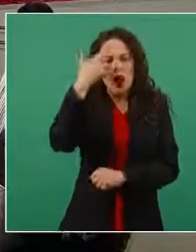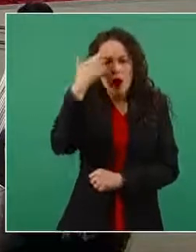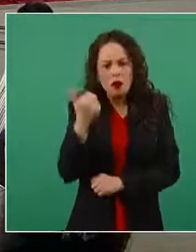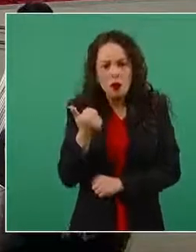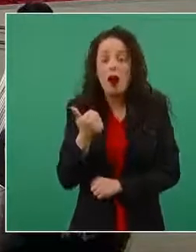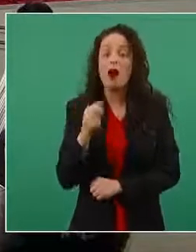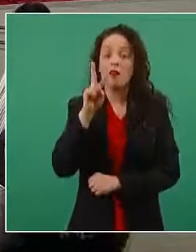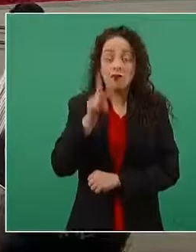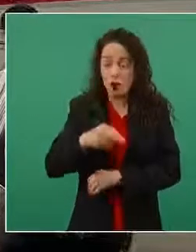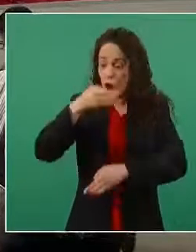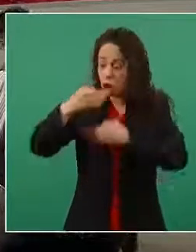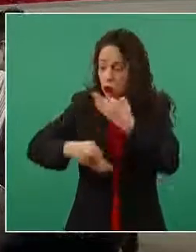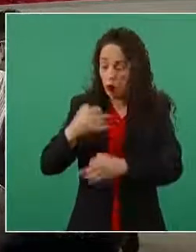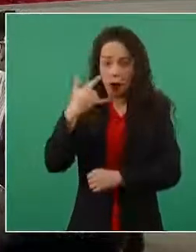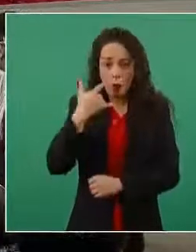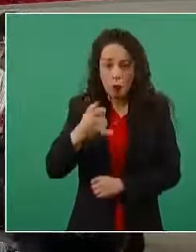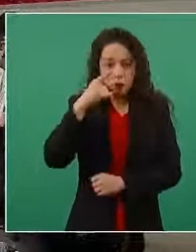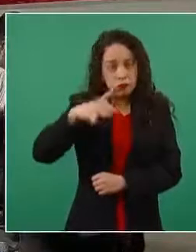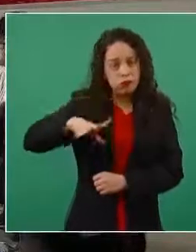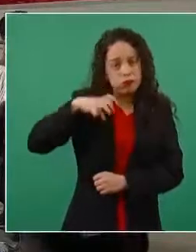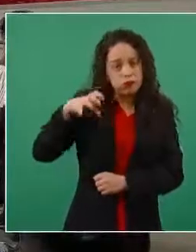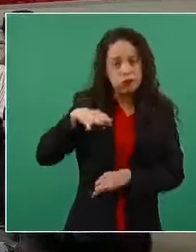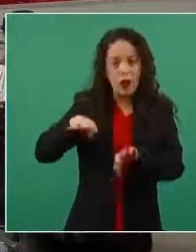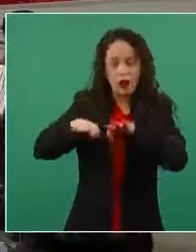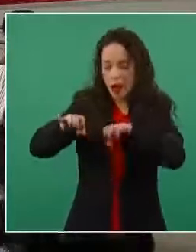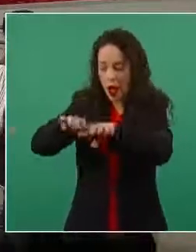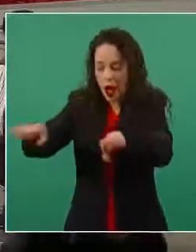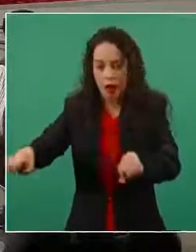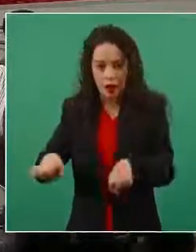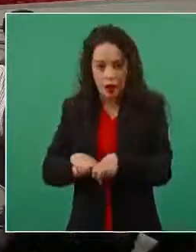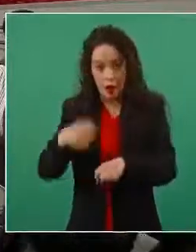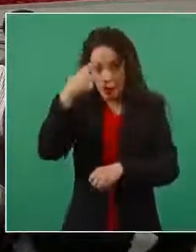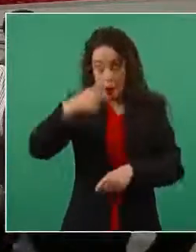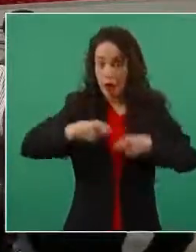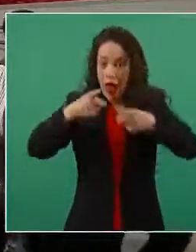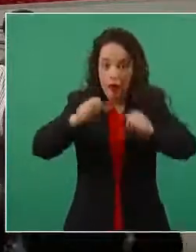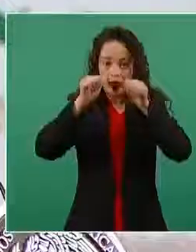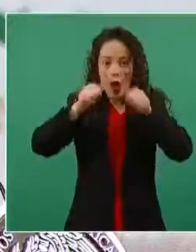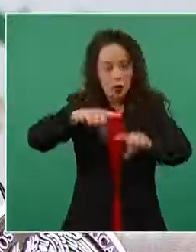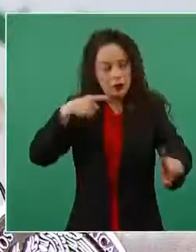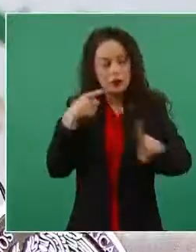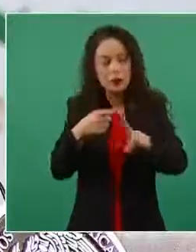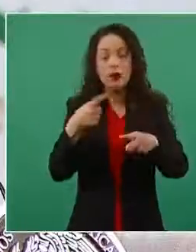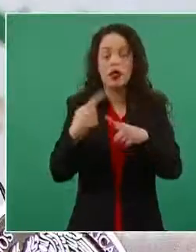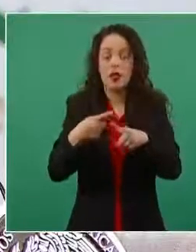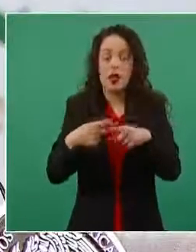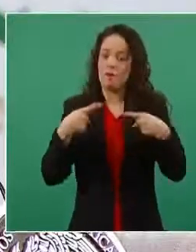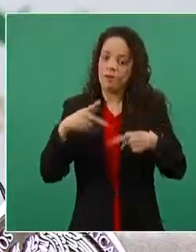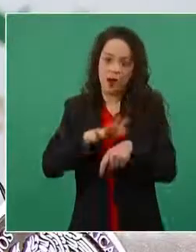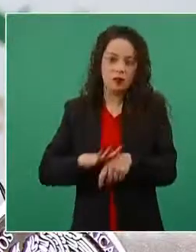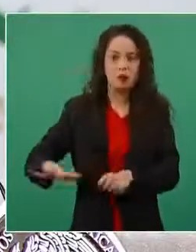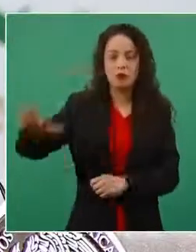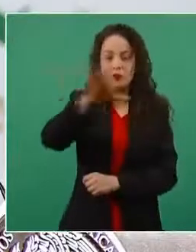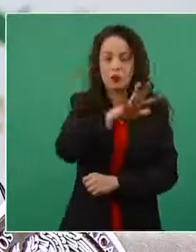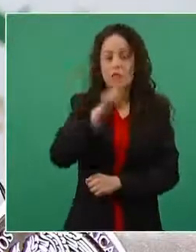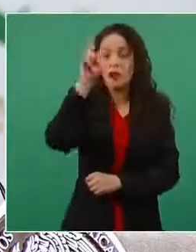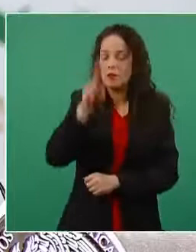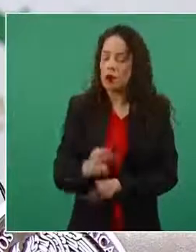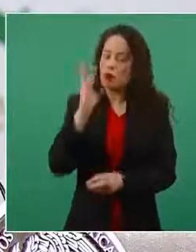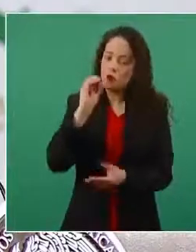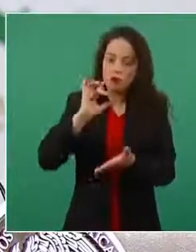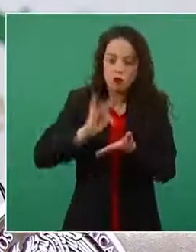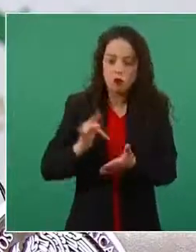para todos, donde el eje central es la población. Mi agradecimiento a todas y todos por